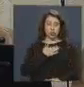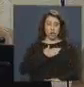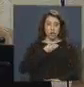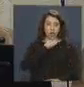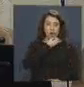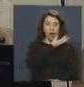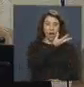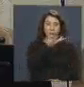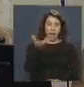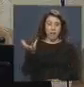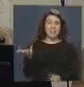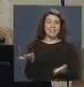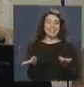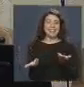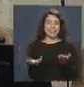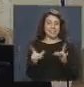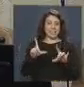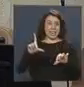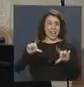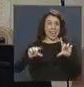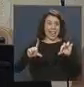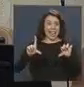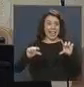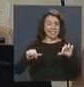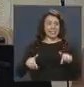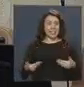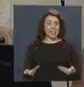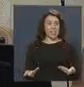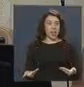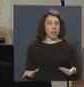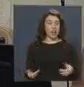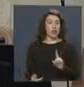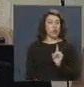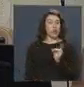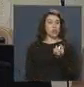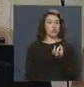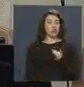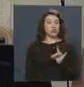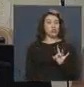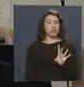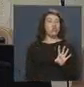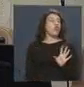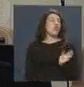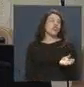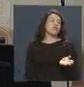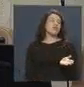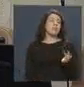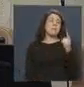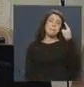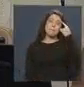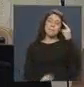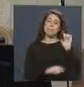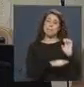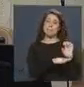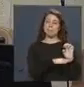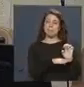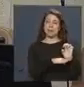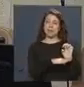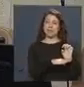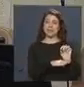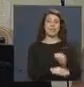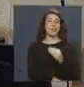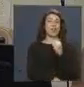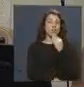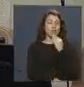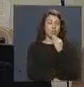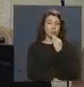las estadísticas hoy día no son solo estadísticas para el Estado, son